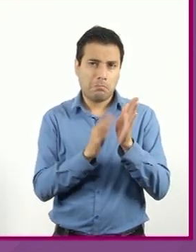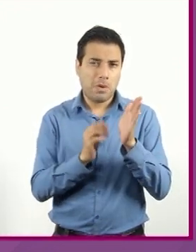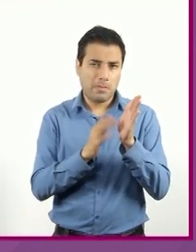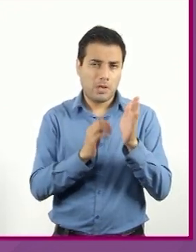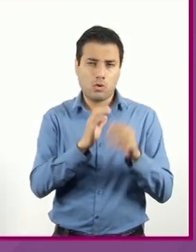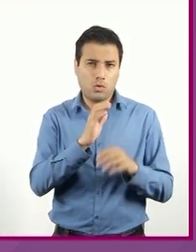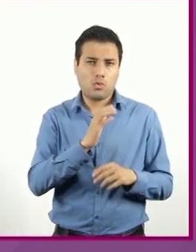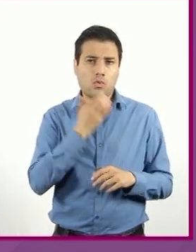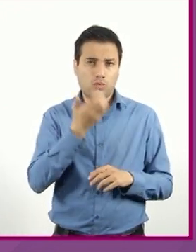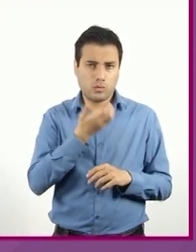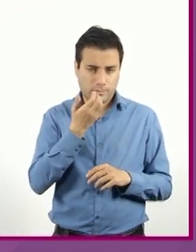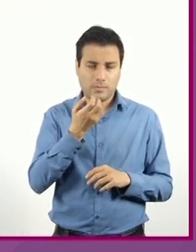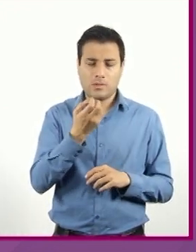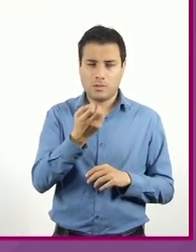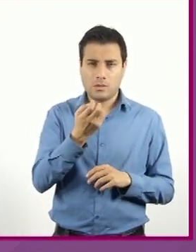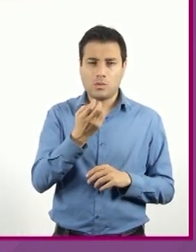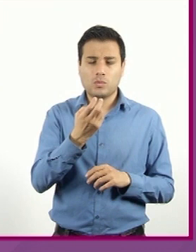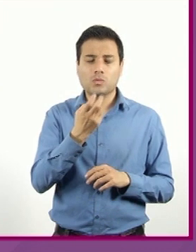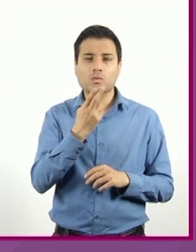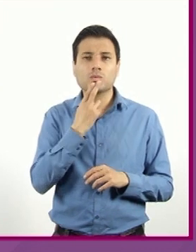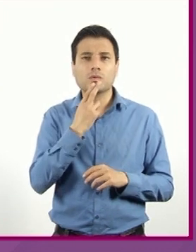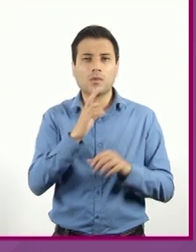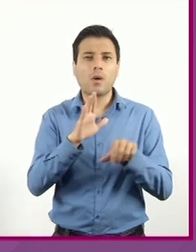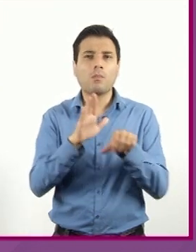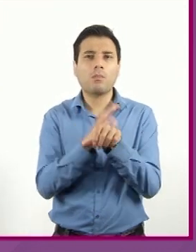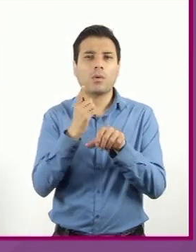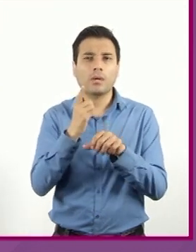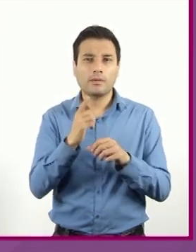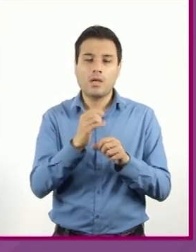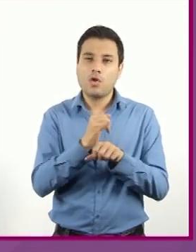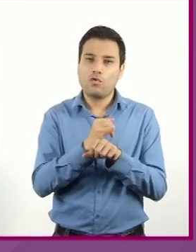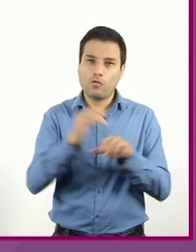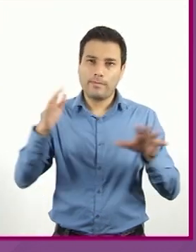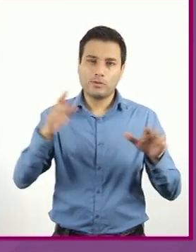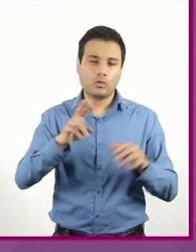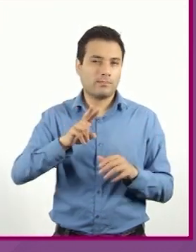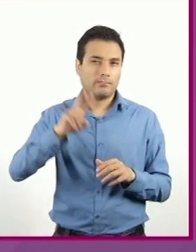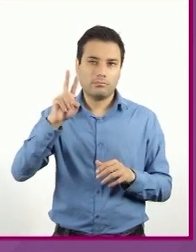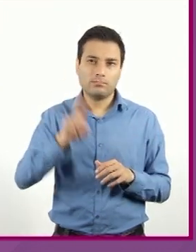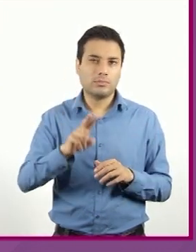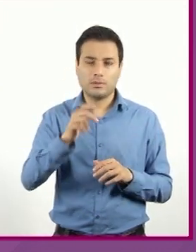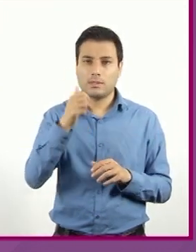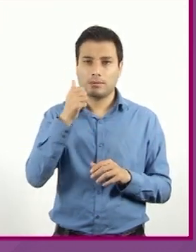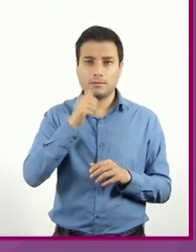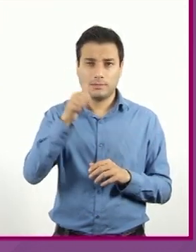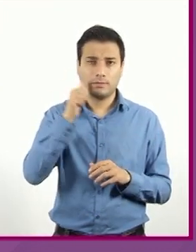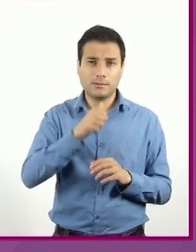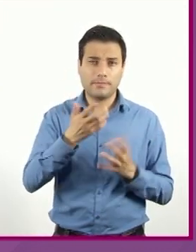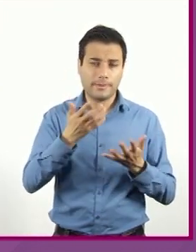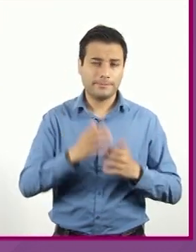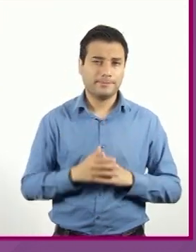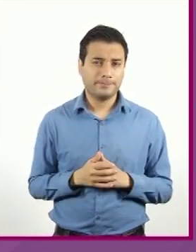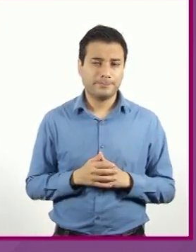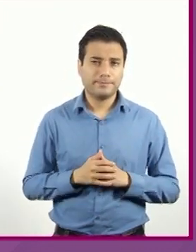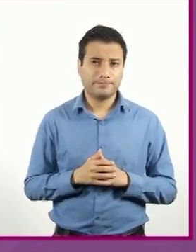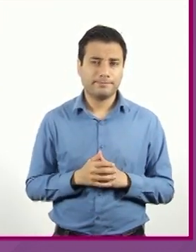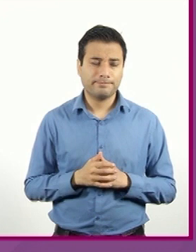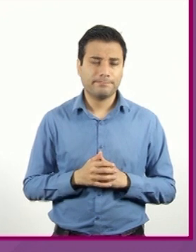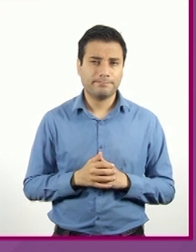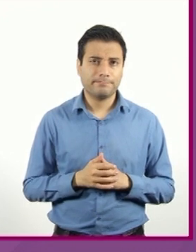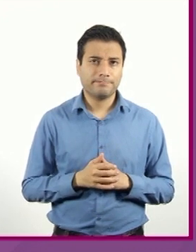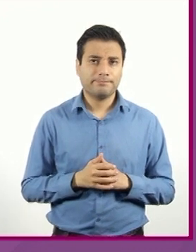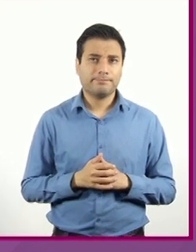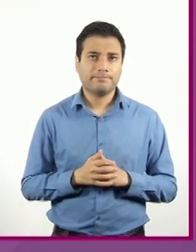modo porque da certeza sobre la información, pues indica una situación real que ha